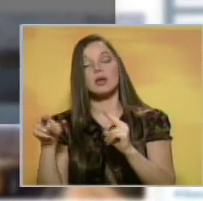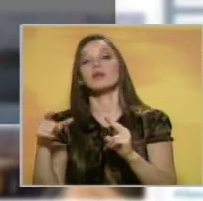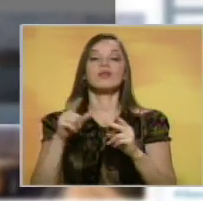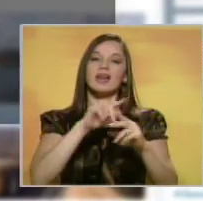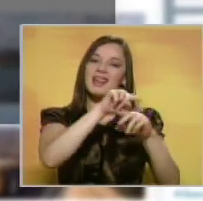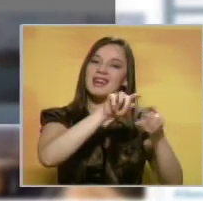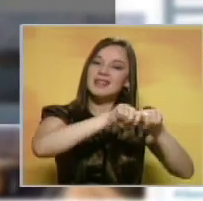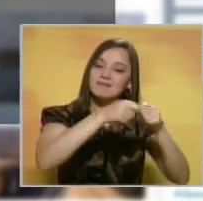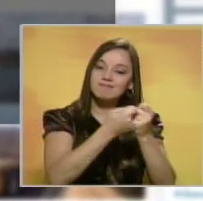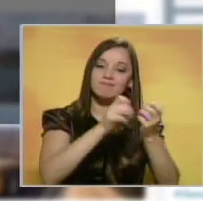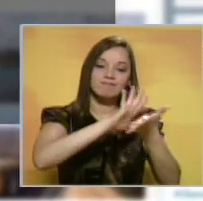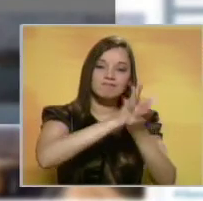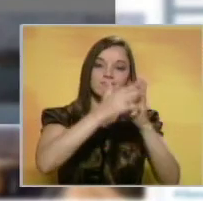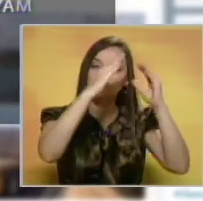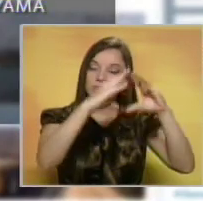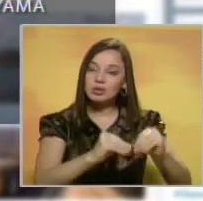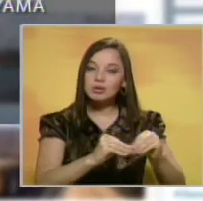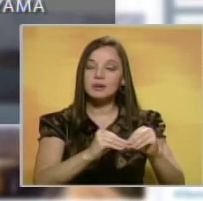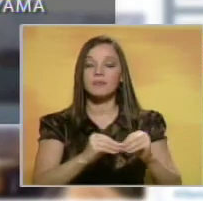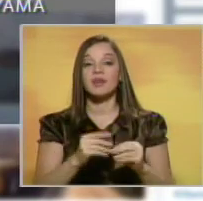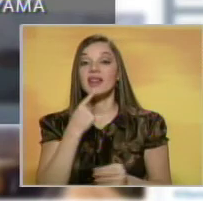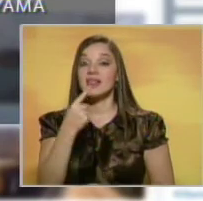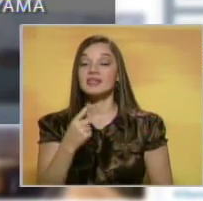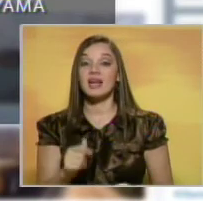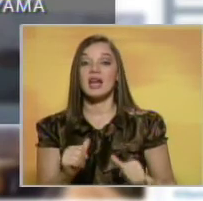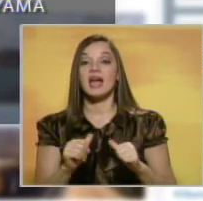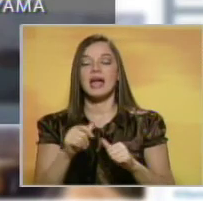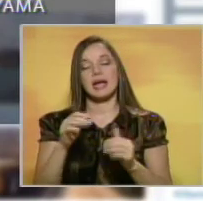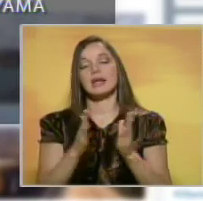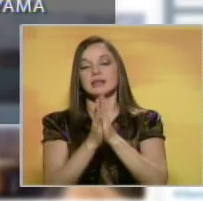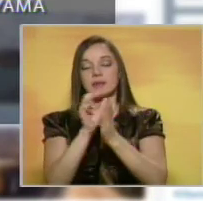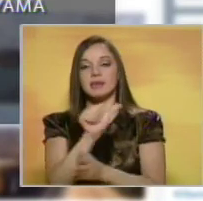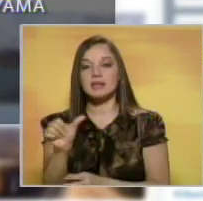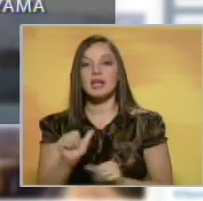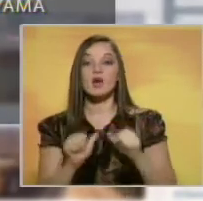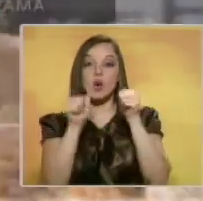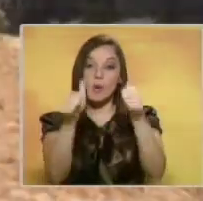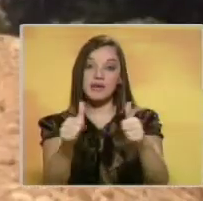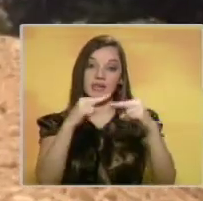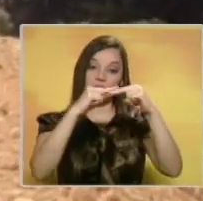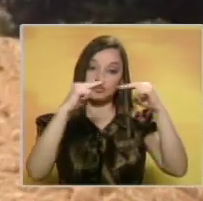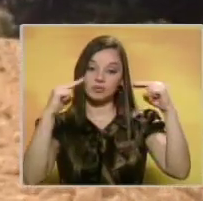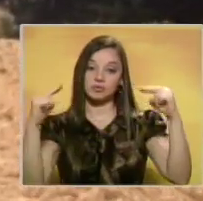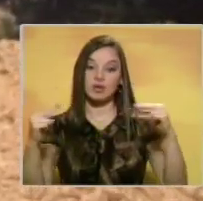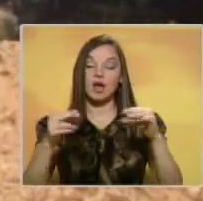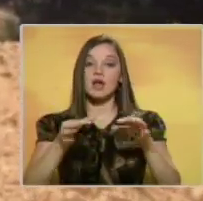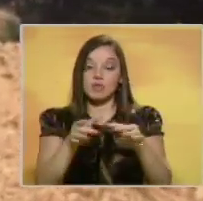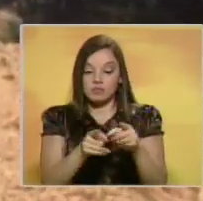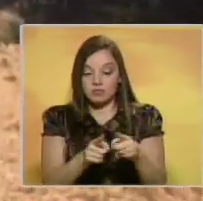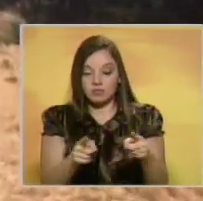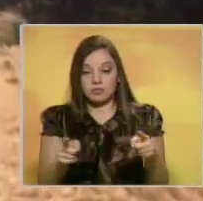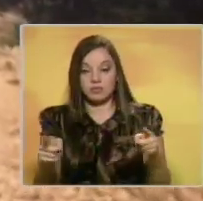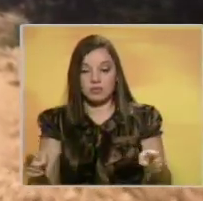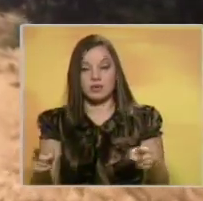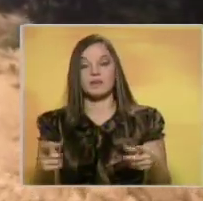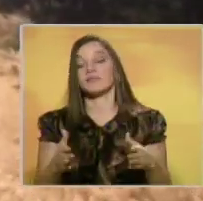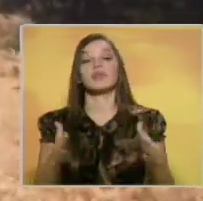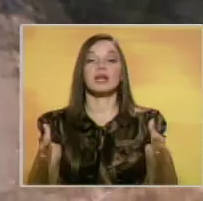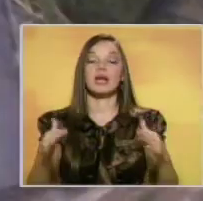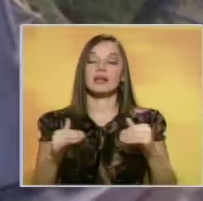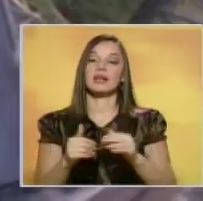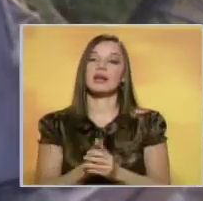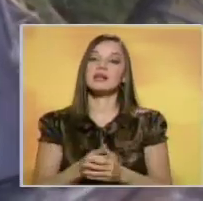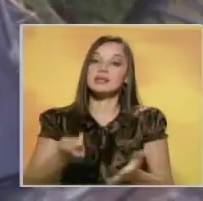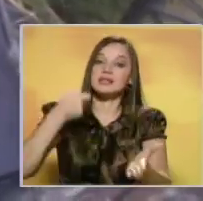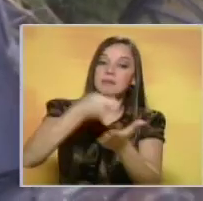de la Semana Mayor que se va a iniciar la construcción del puente definitivo, que medirá 40 metros de longitud y 10 de ancho. Tendrá